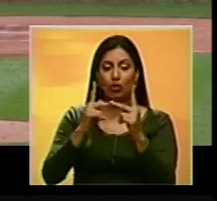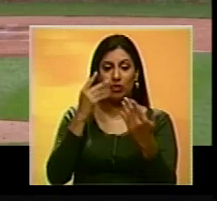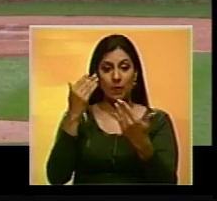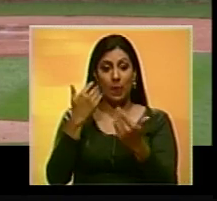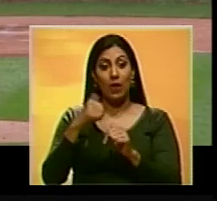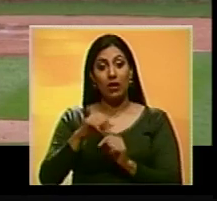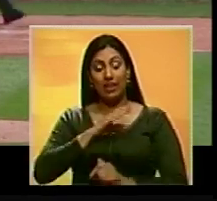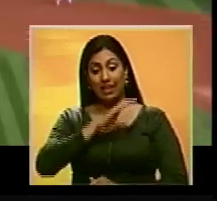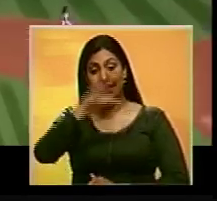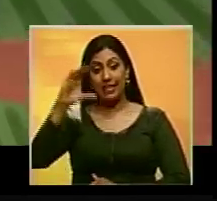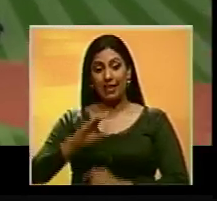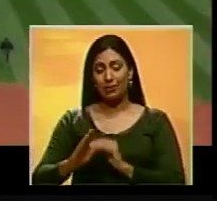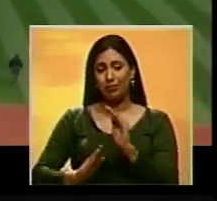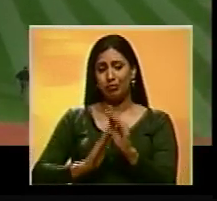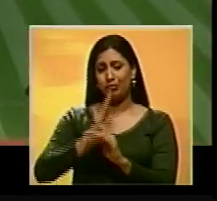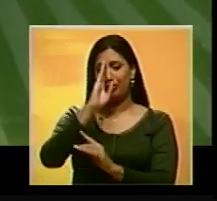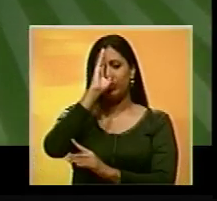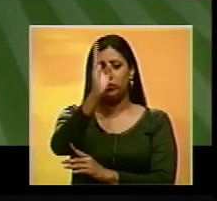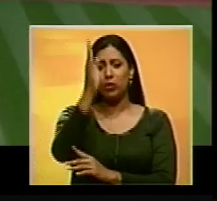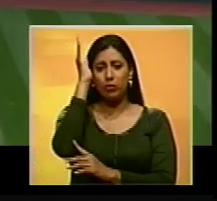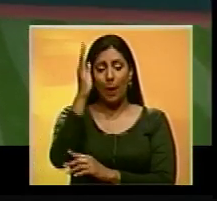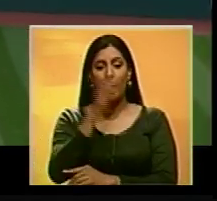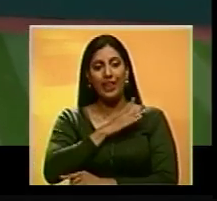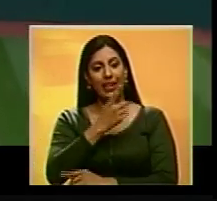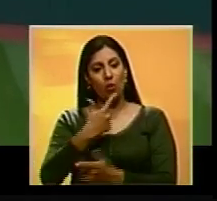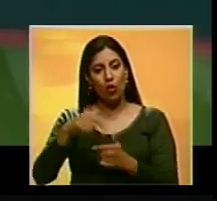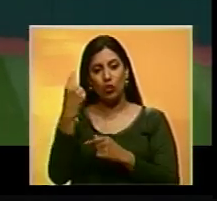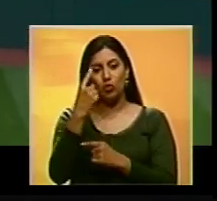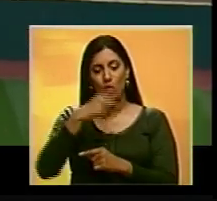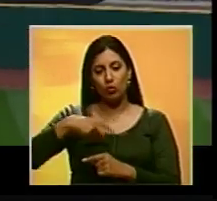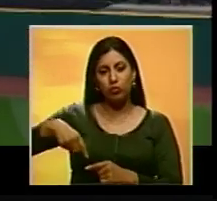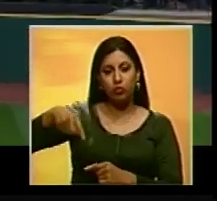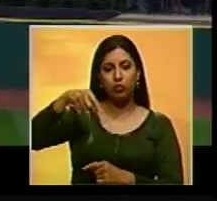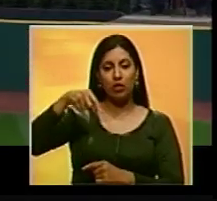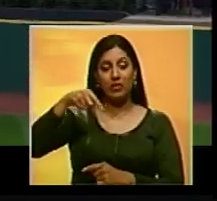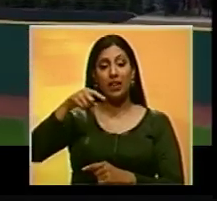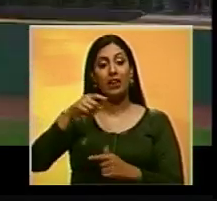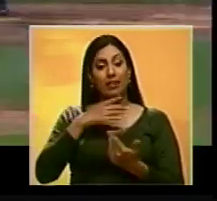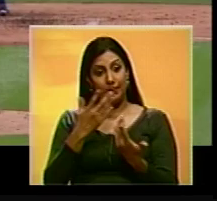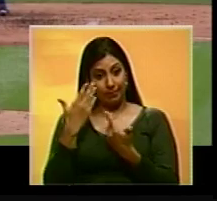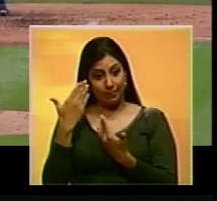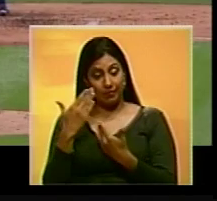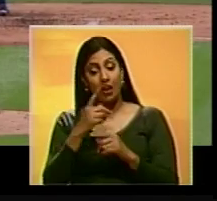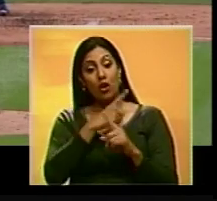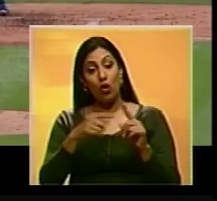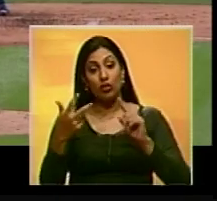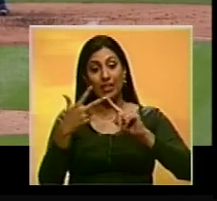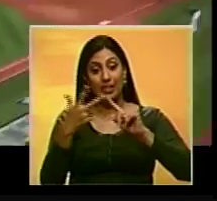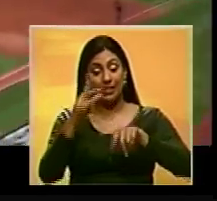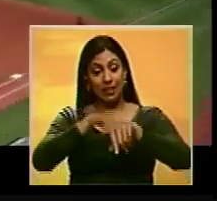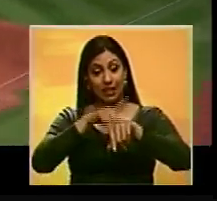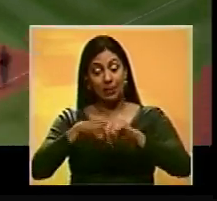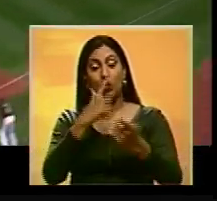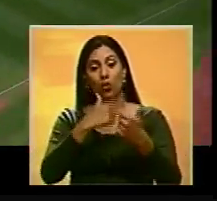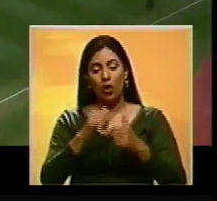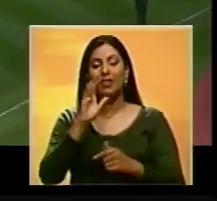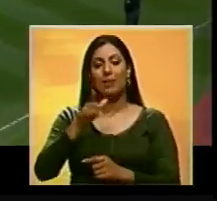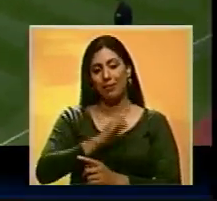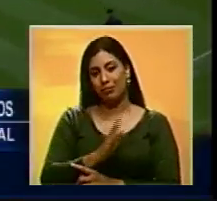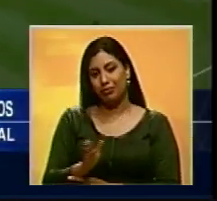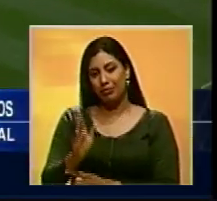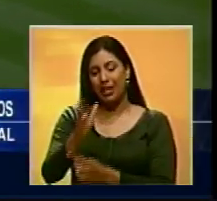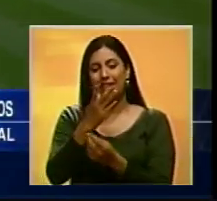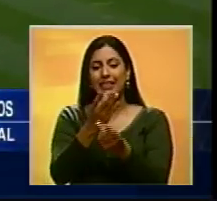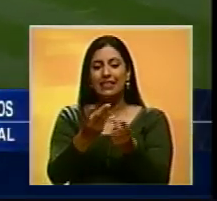Los Cachorros picaron adelante en el primer episodio con un jonrón solitario de Dexter Fowler por el centro. En el tercer inning, Cleveland igualó la pizarra